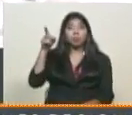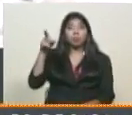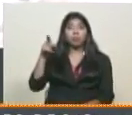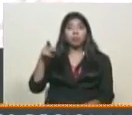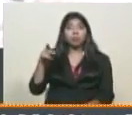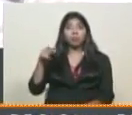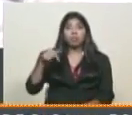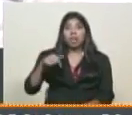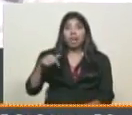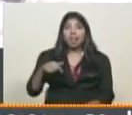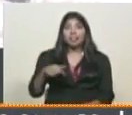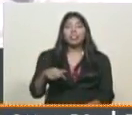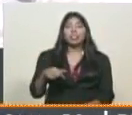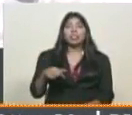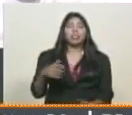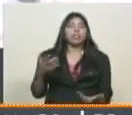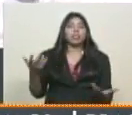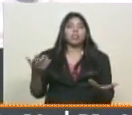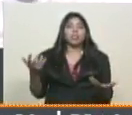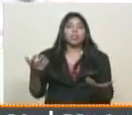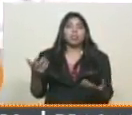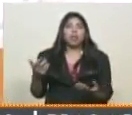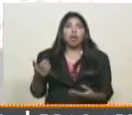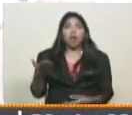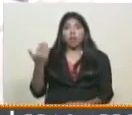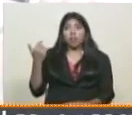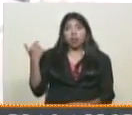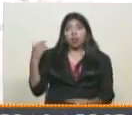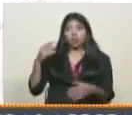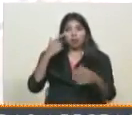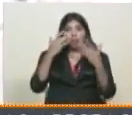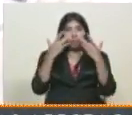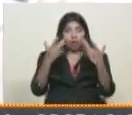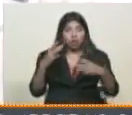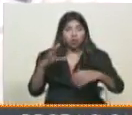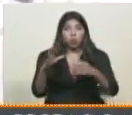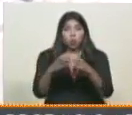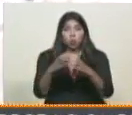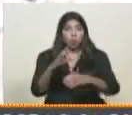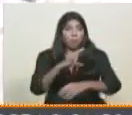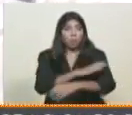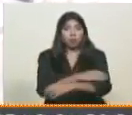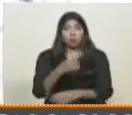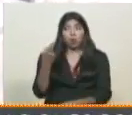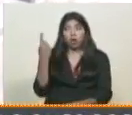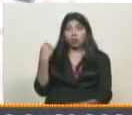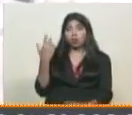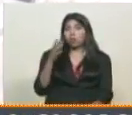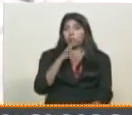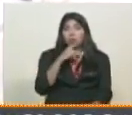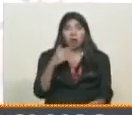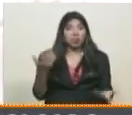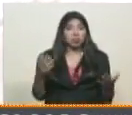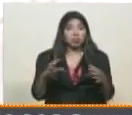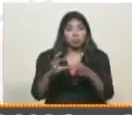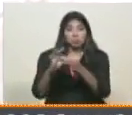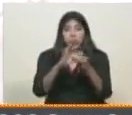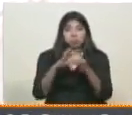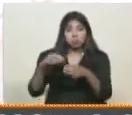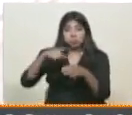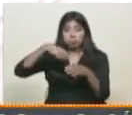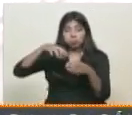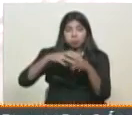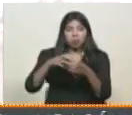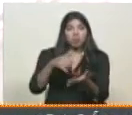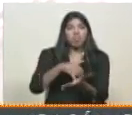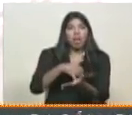nacional está en su peor momento ayer lo vimos las primarias de la mud están mal y hace un mes y medio que no encuentra la brújula y están en crisis es cambio de estrategia por